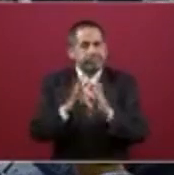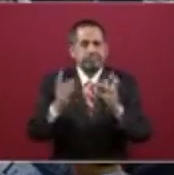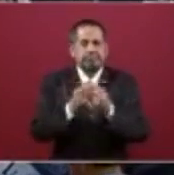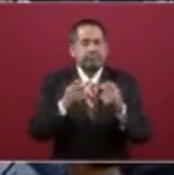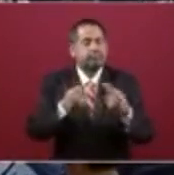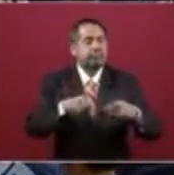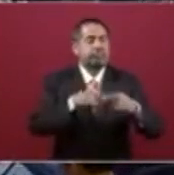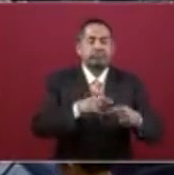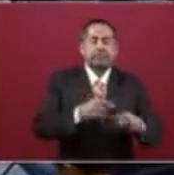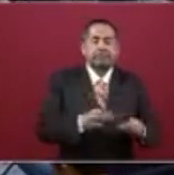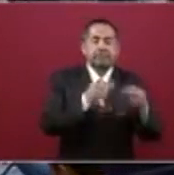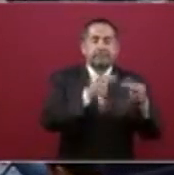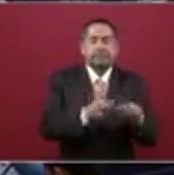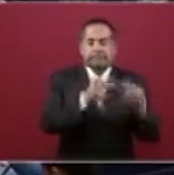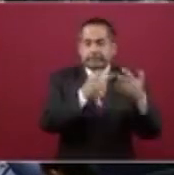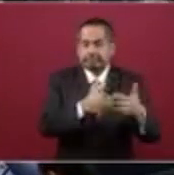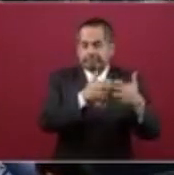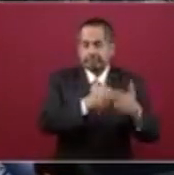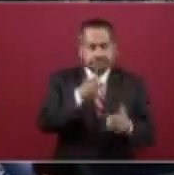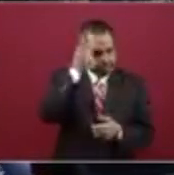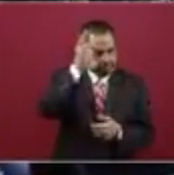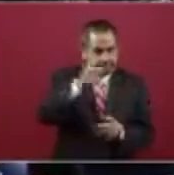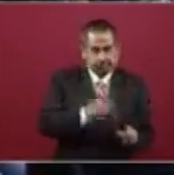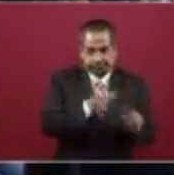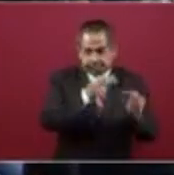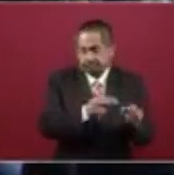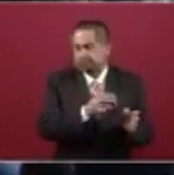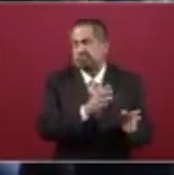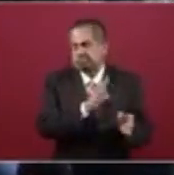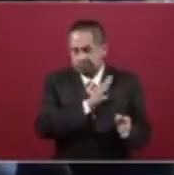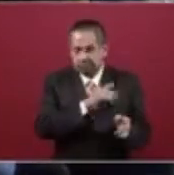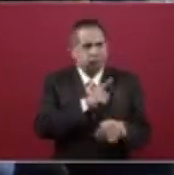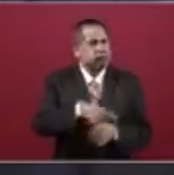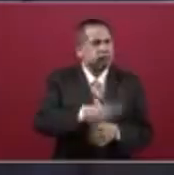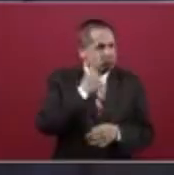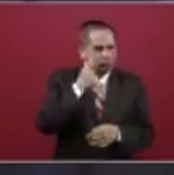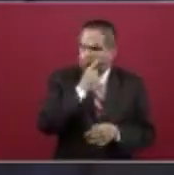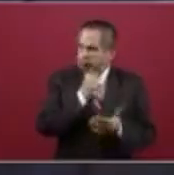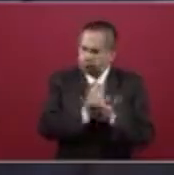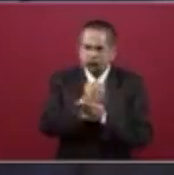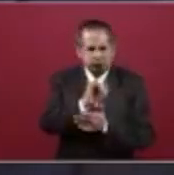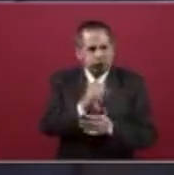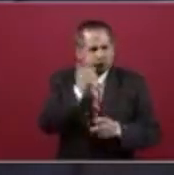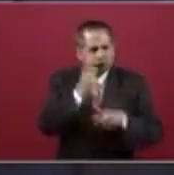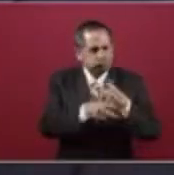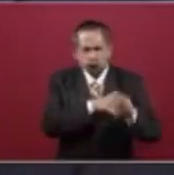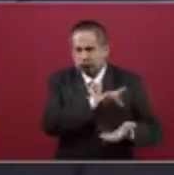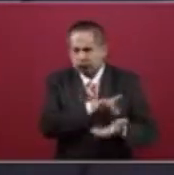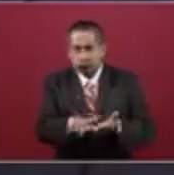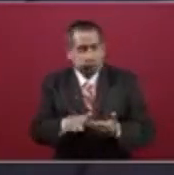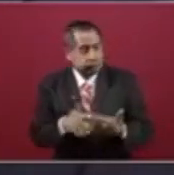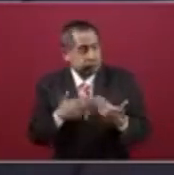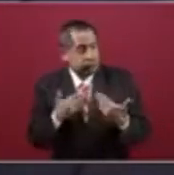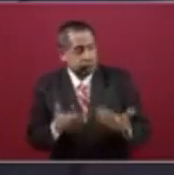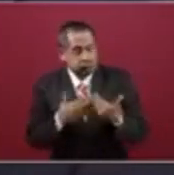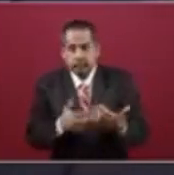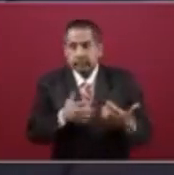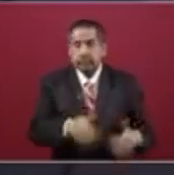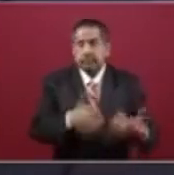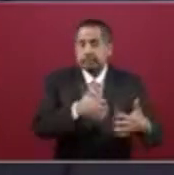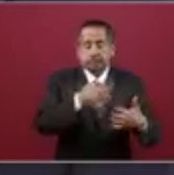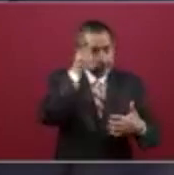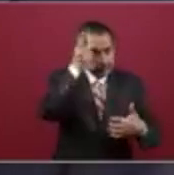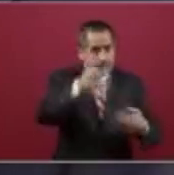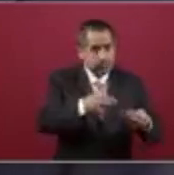sector empresarial. Afortunadamente hay esa decisión de apoyar los empresarios de